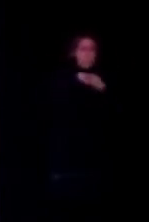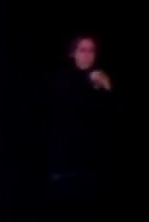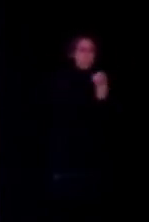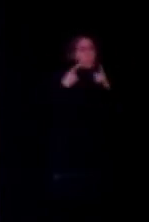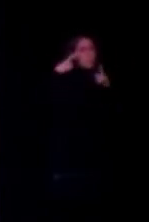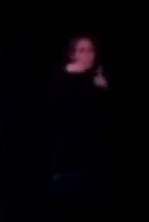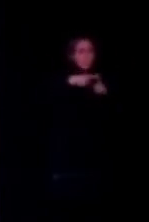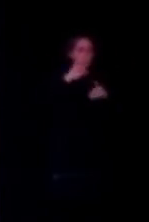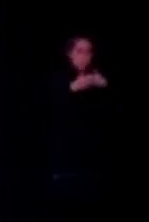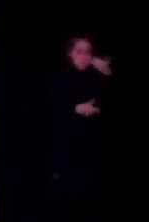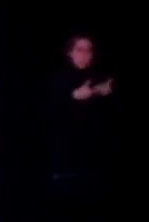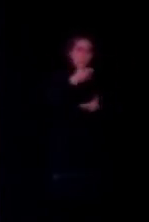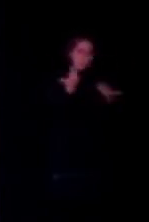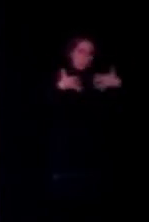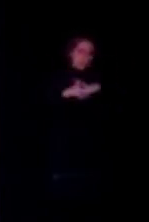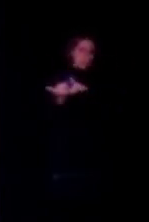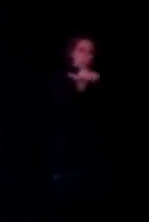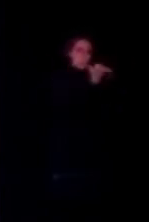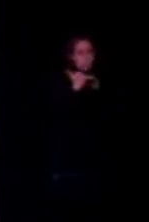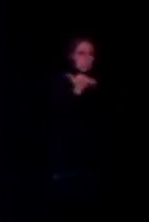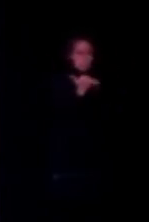actúan en el proceso inclusivo